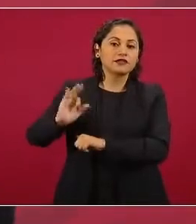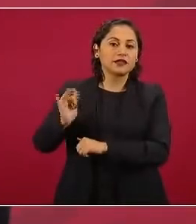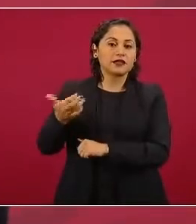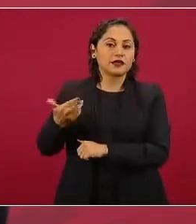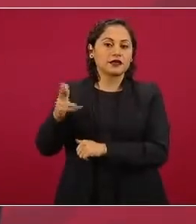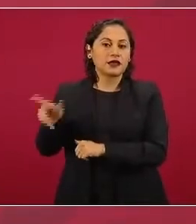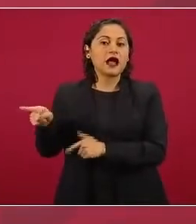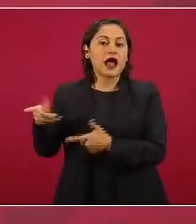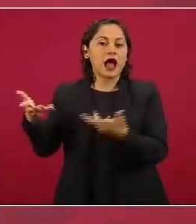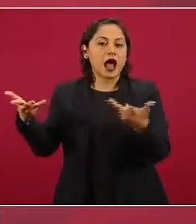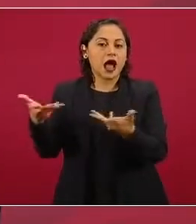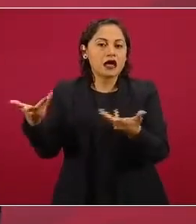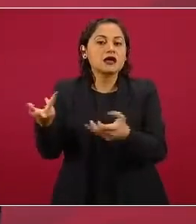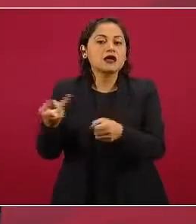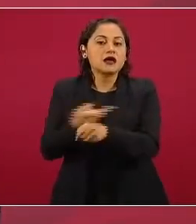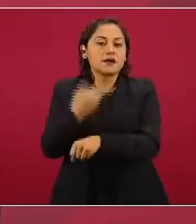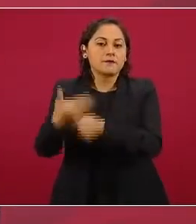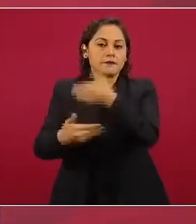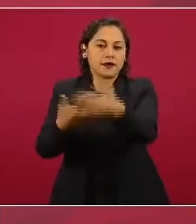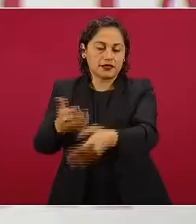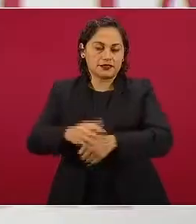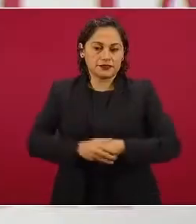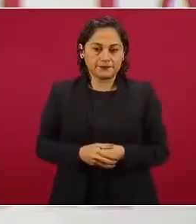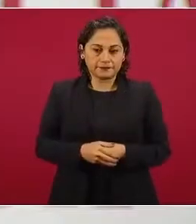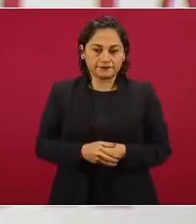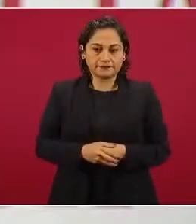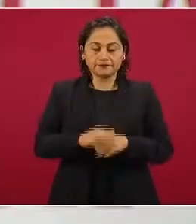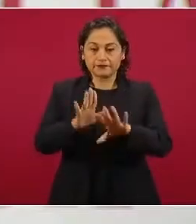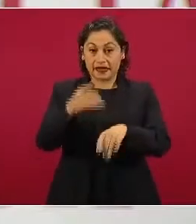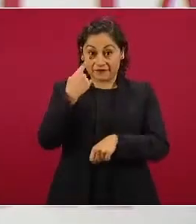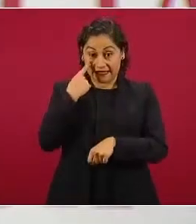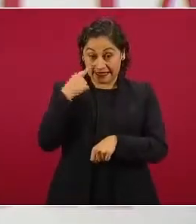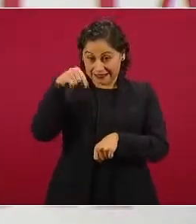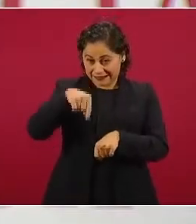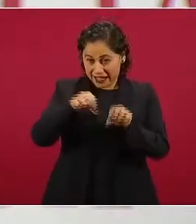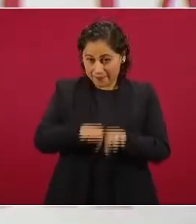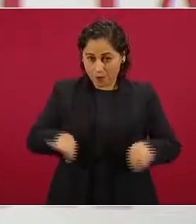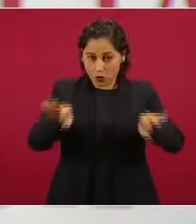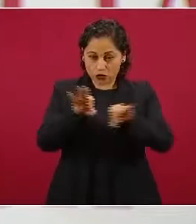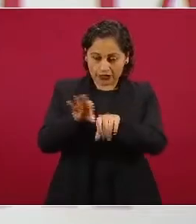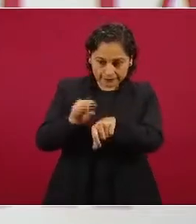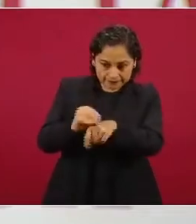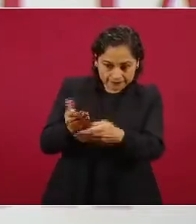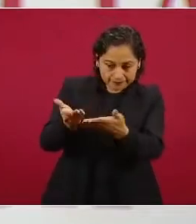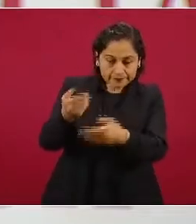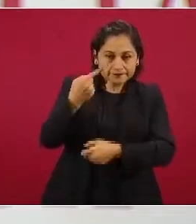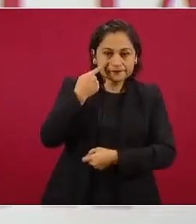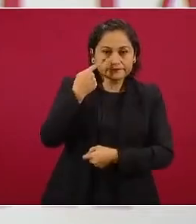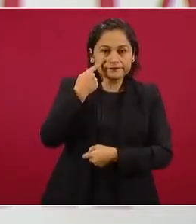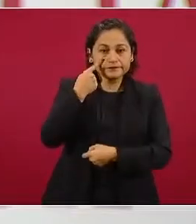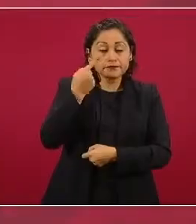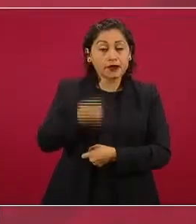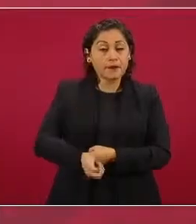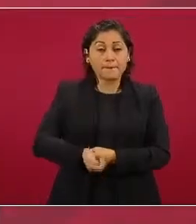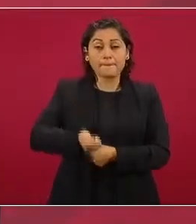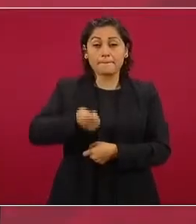importante, si me lo permites, sobre esta base es un caso sin precedentes,